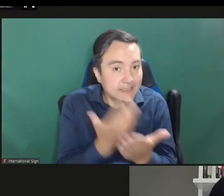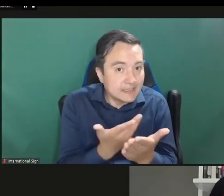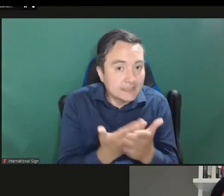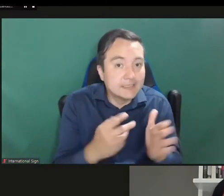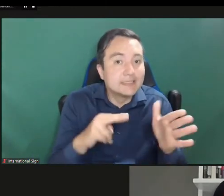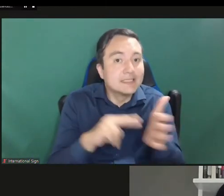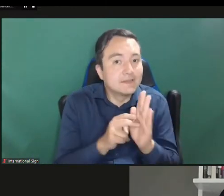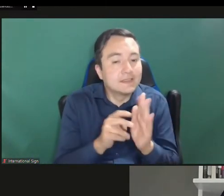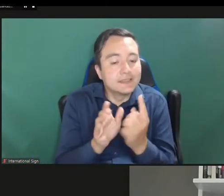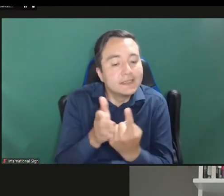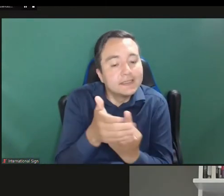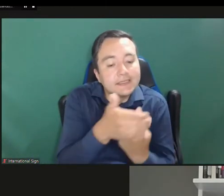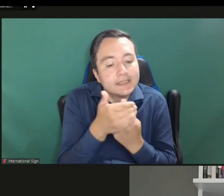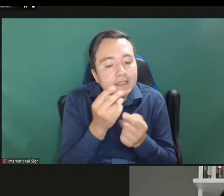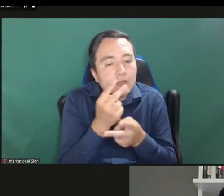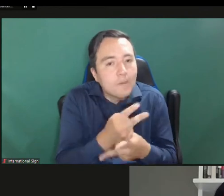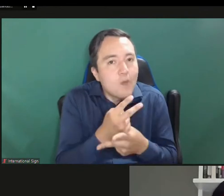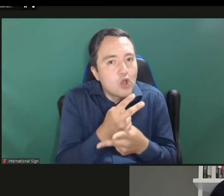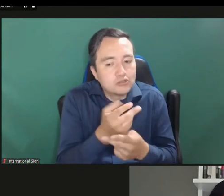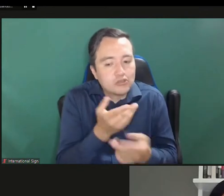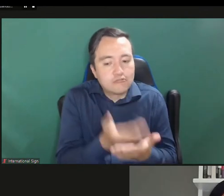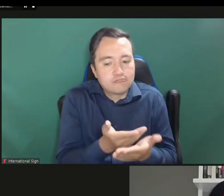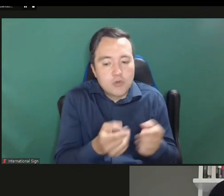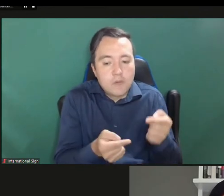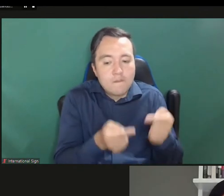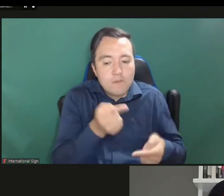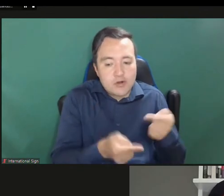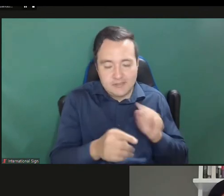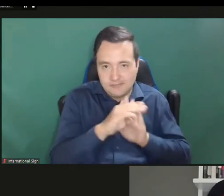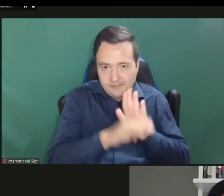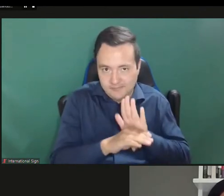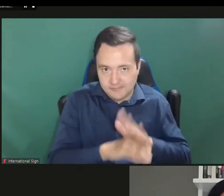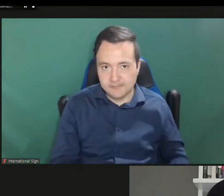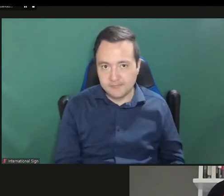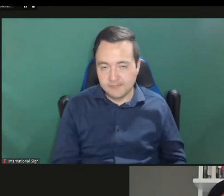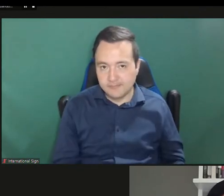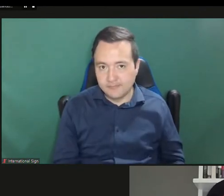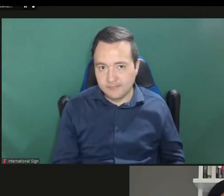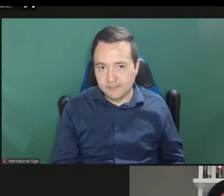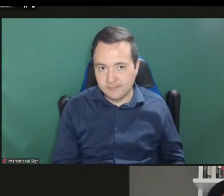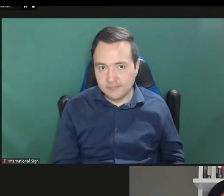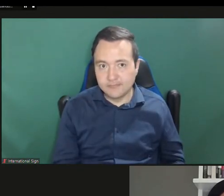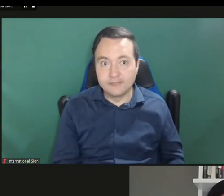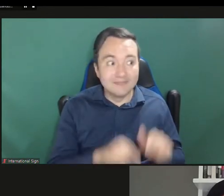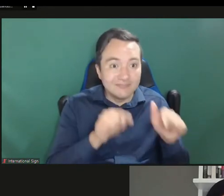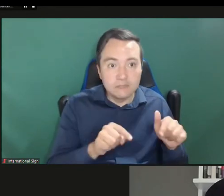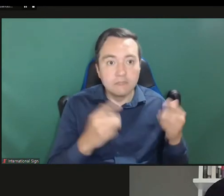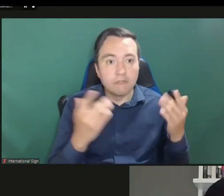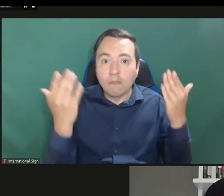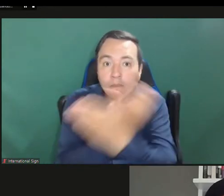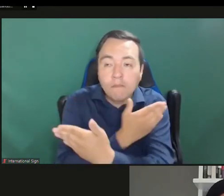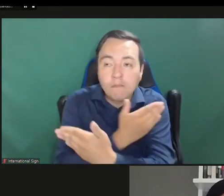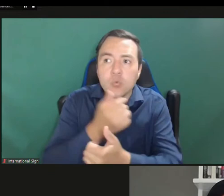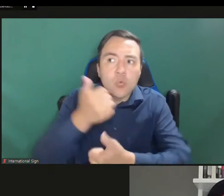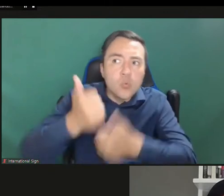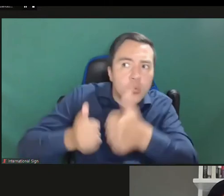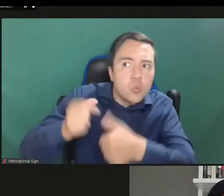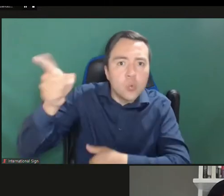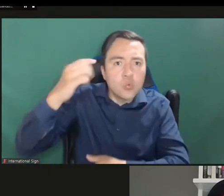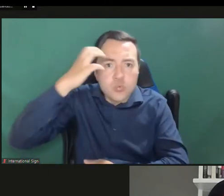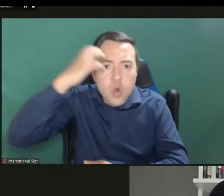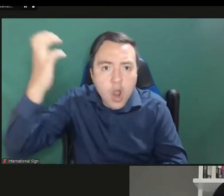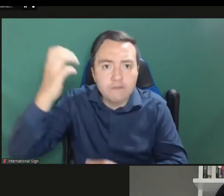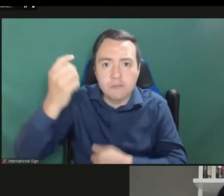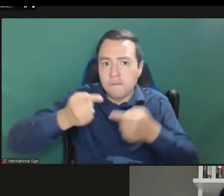protección a nuestras políticas públicas para que no estén siempre supeditada al cambio del péndulo político teniendo como en